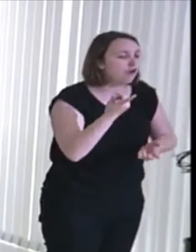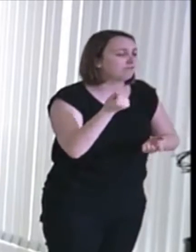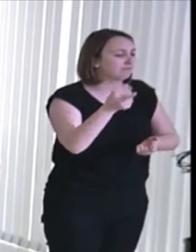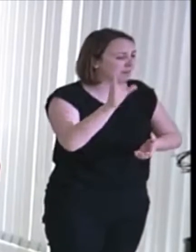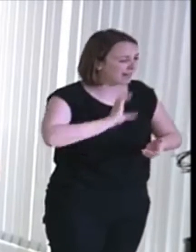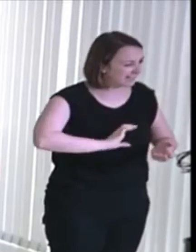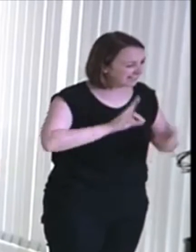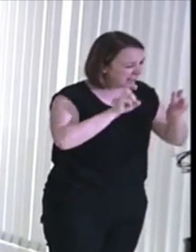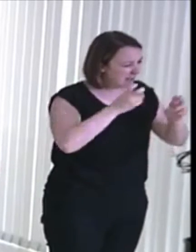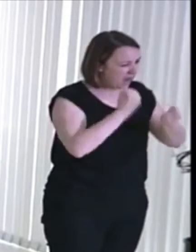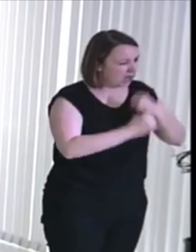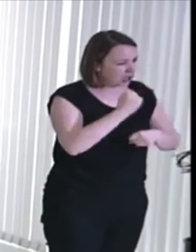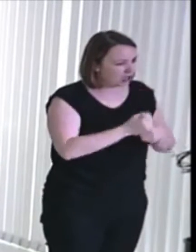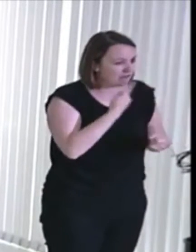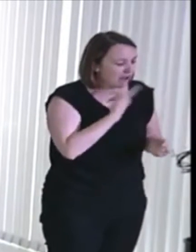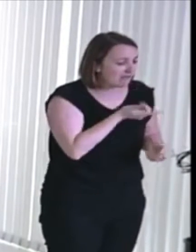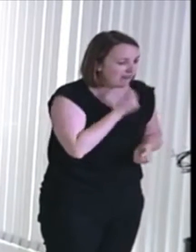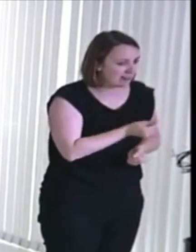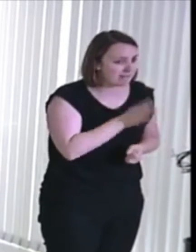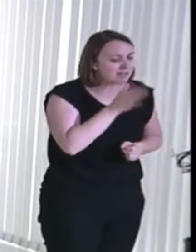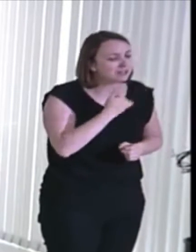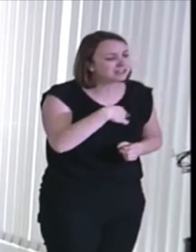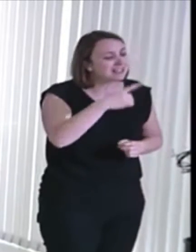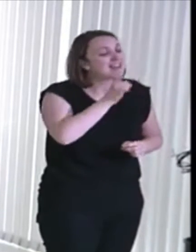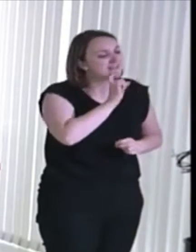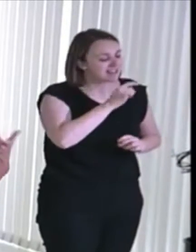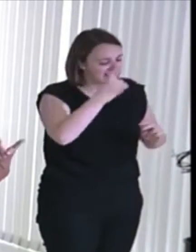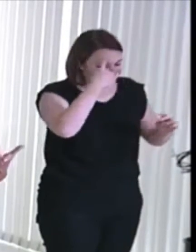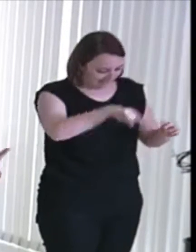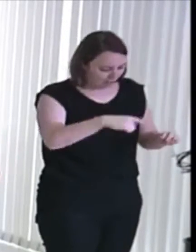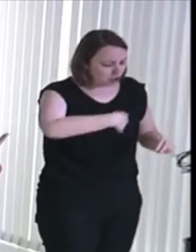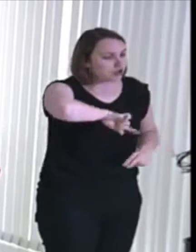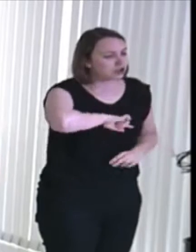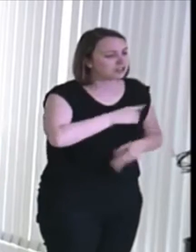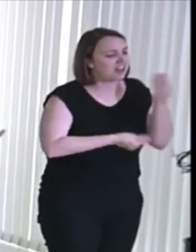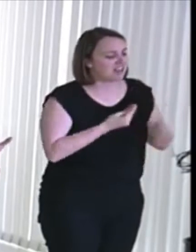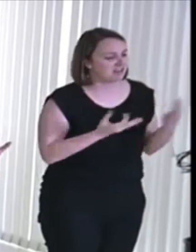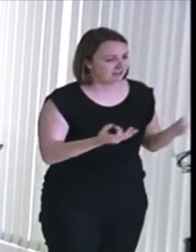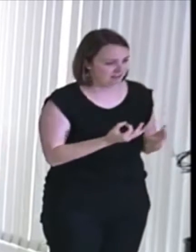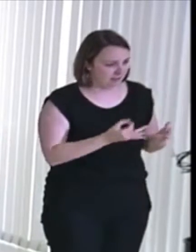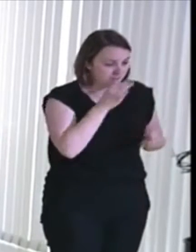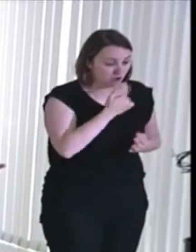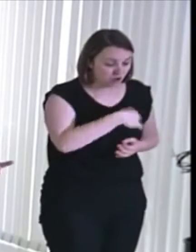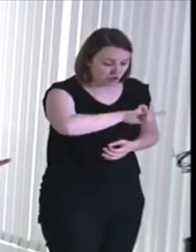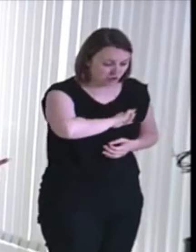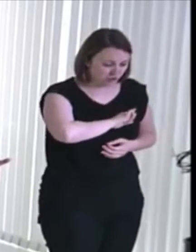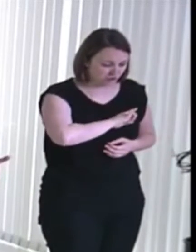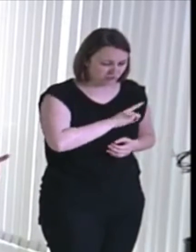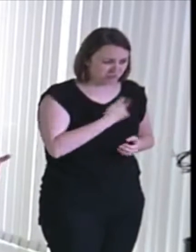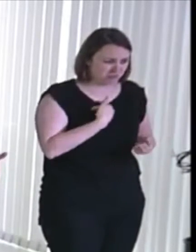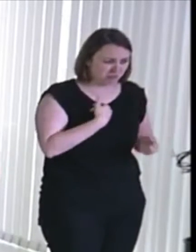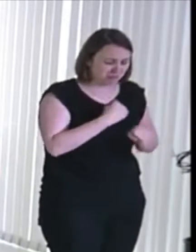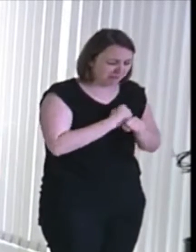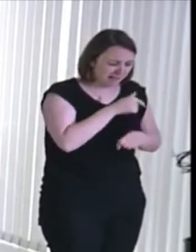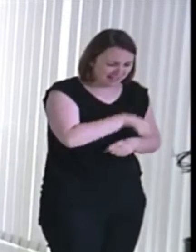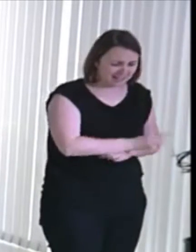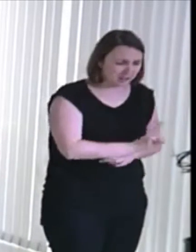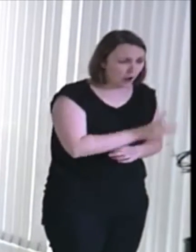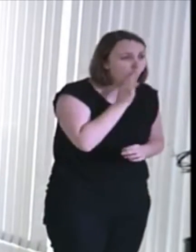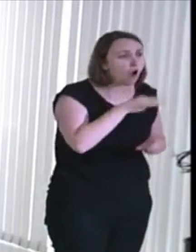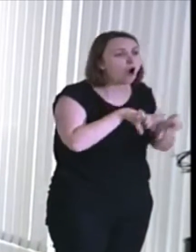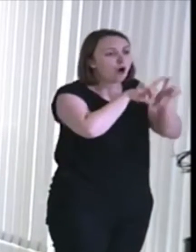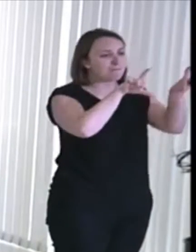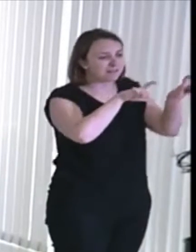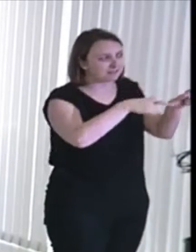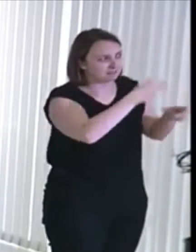realmente entender dónde queremos estar nosotras, porque de repente vemos que estamos en un sitio en el que no queríamos estar, aunque sea con una empresa